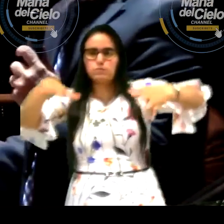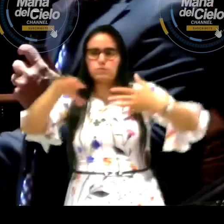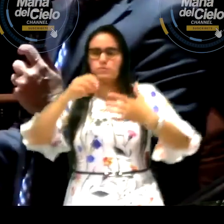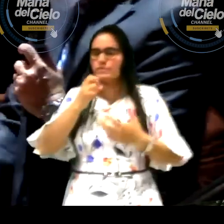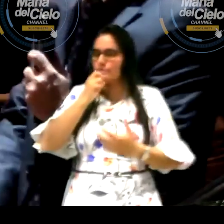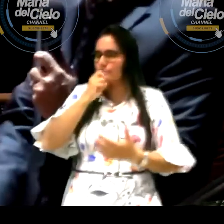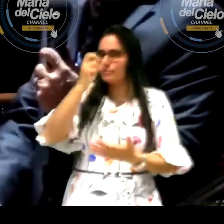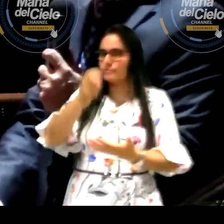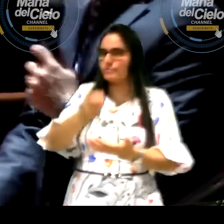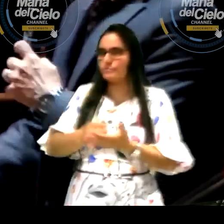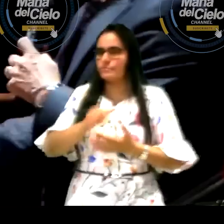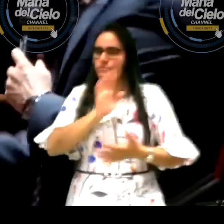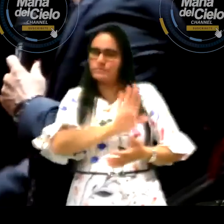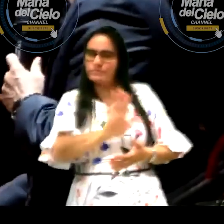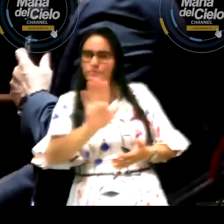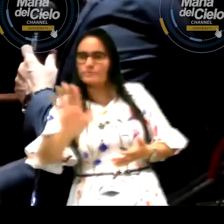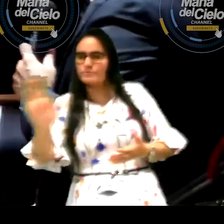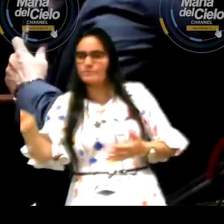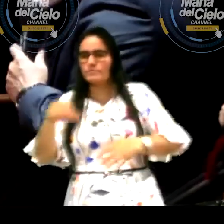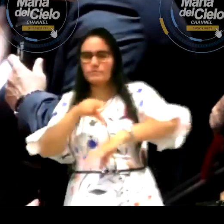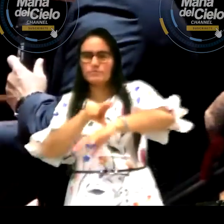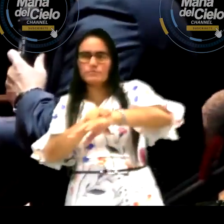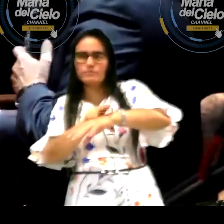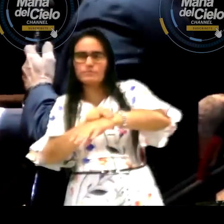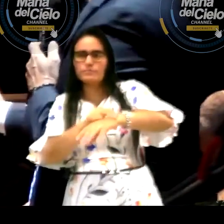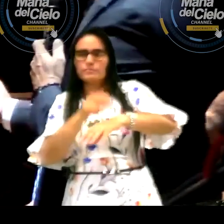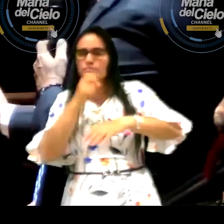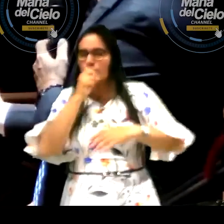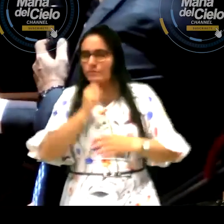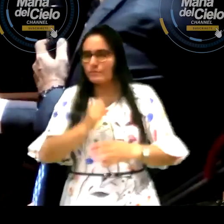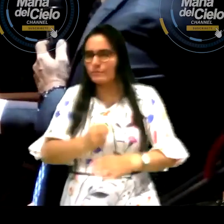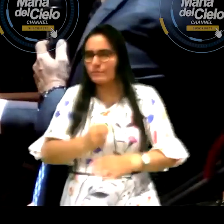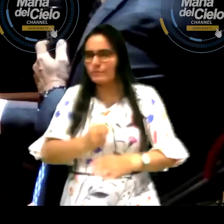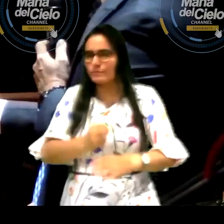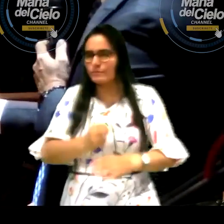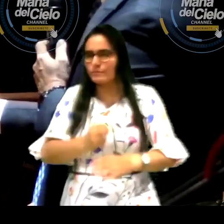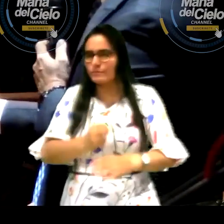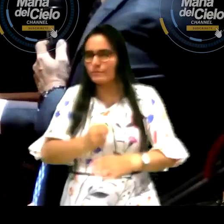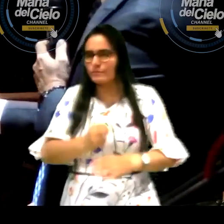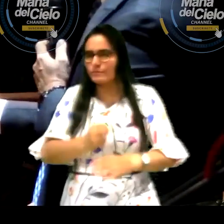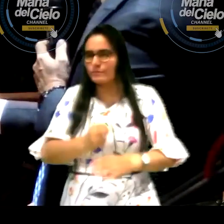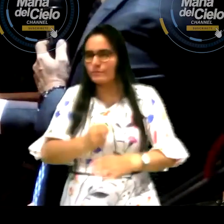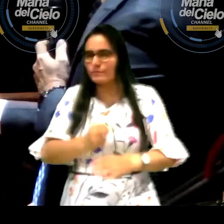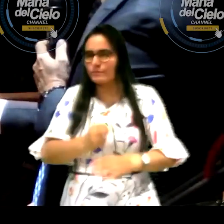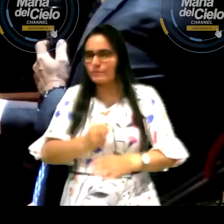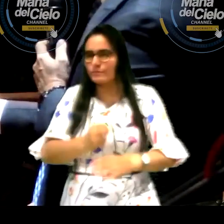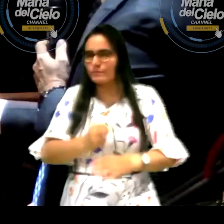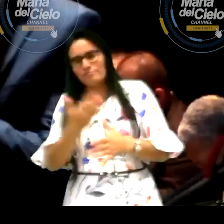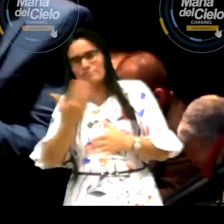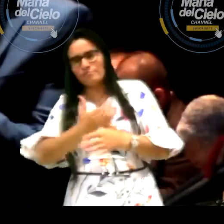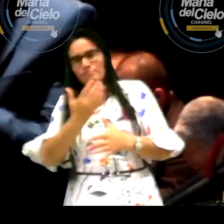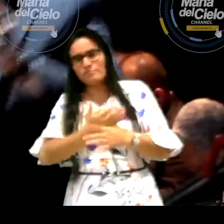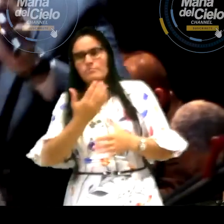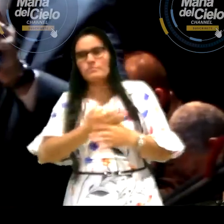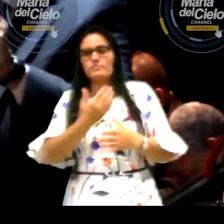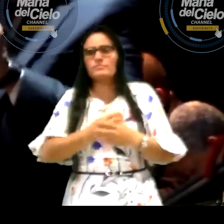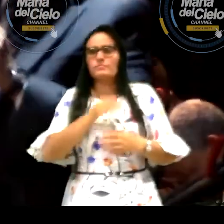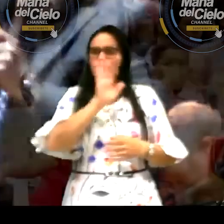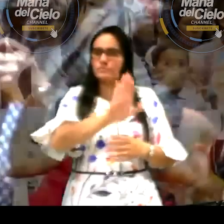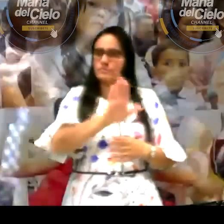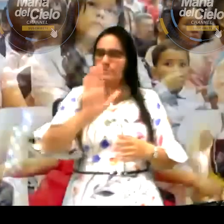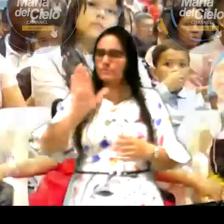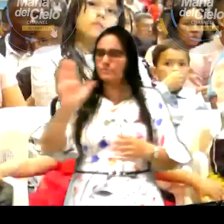desahuciado, decepcionado, fracasado, atiborrado de situaciones. cuando es usted el que no ve salida, ni camino,